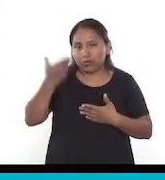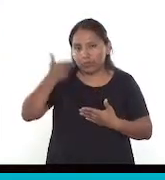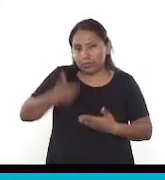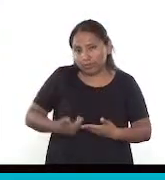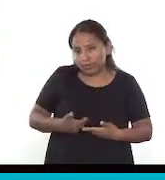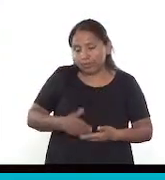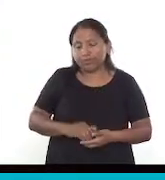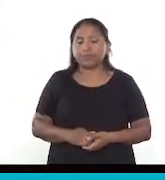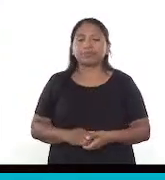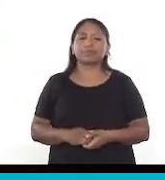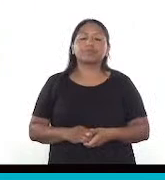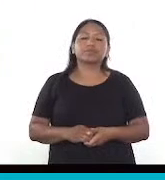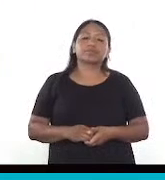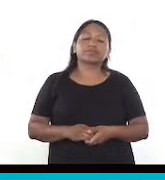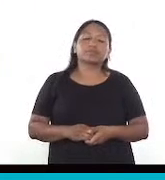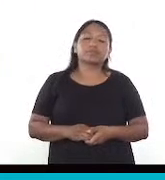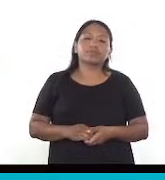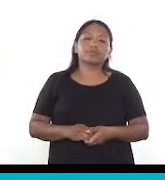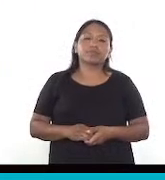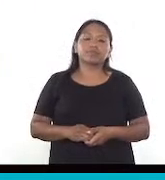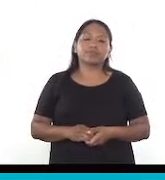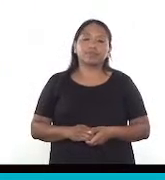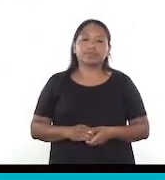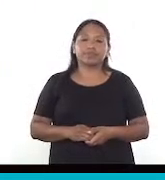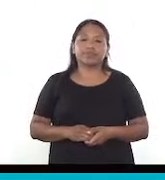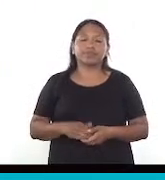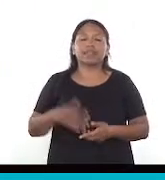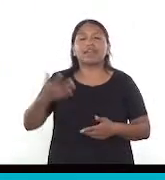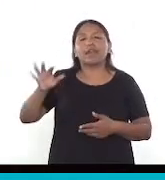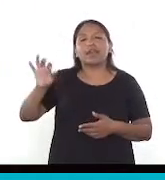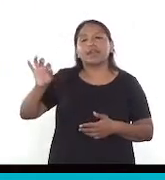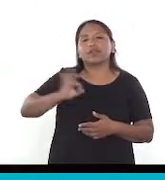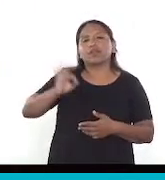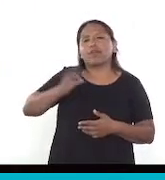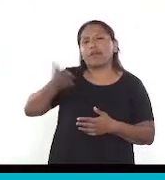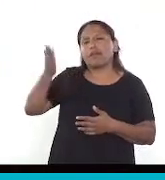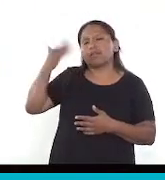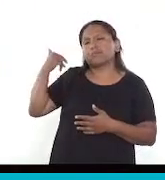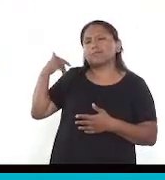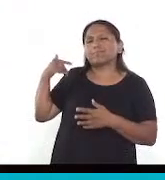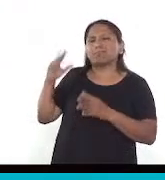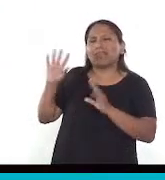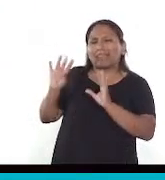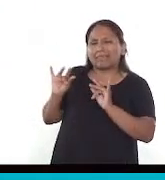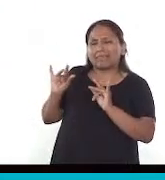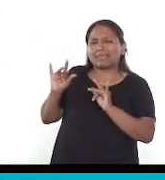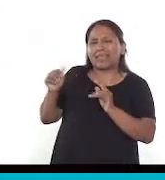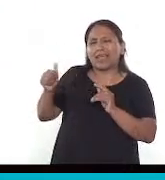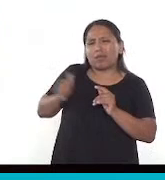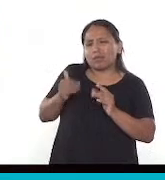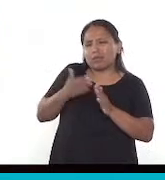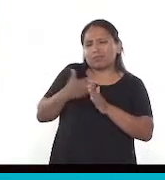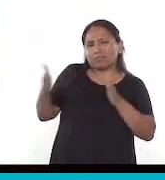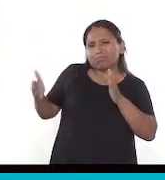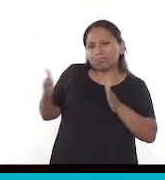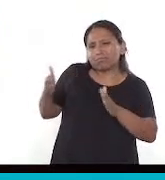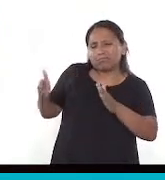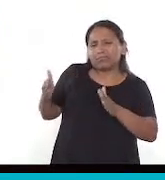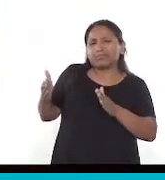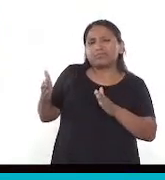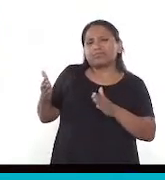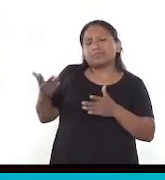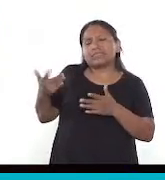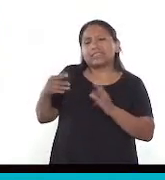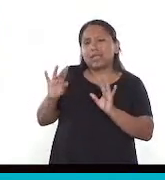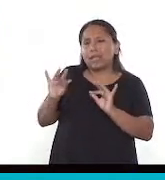en esos años tan difíciles seguramente los años